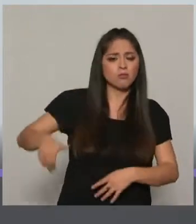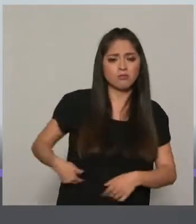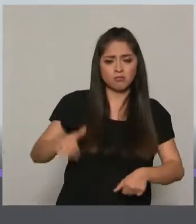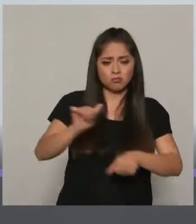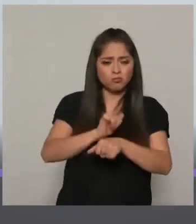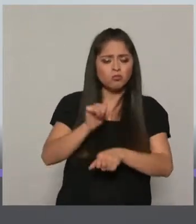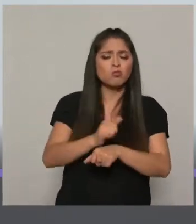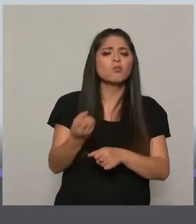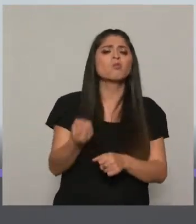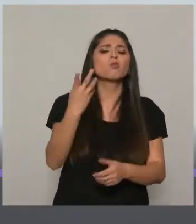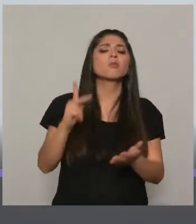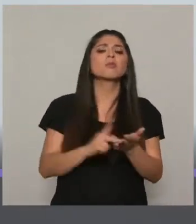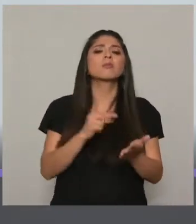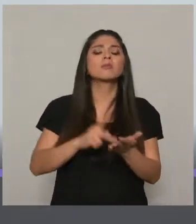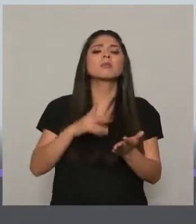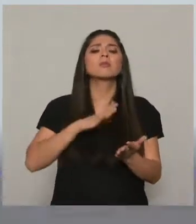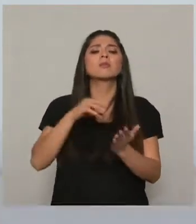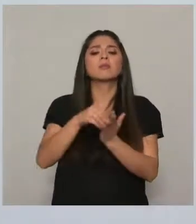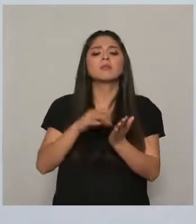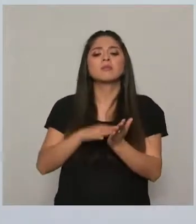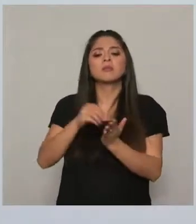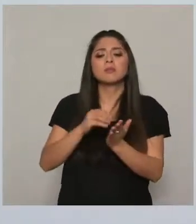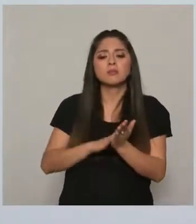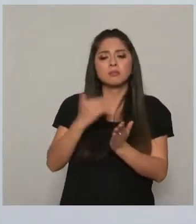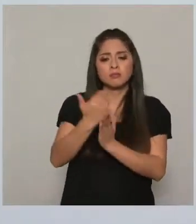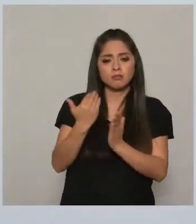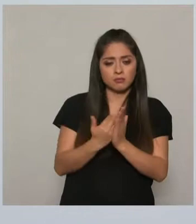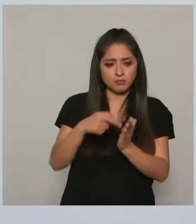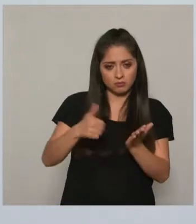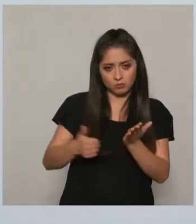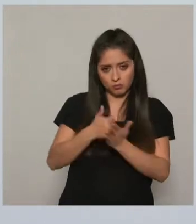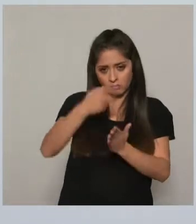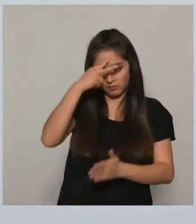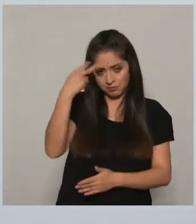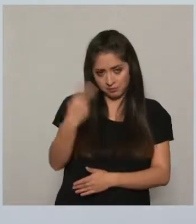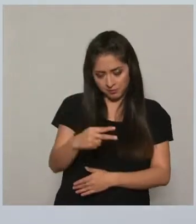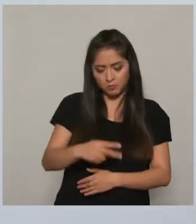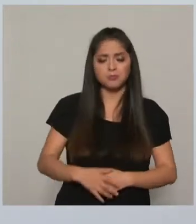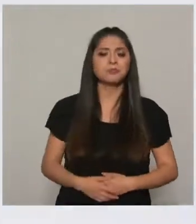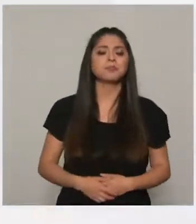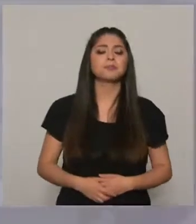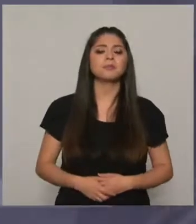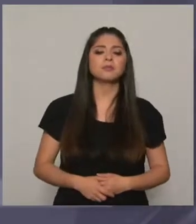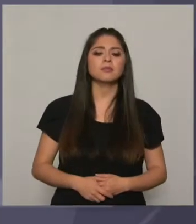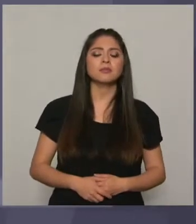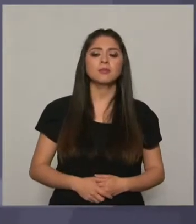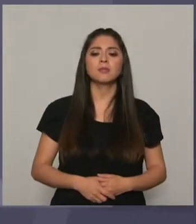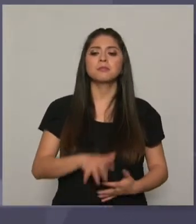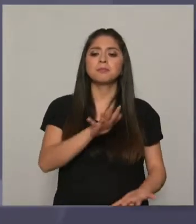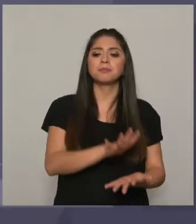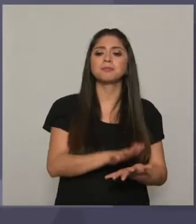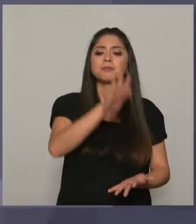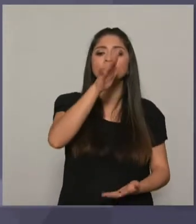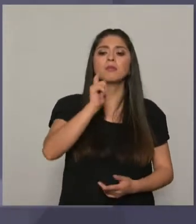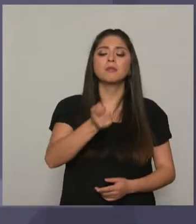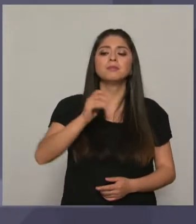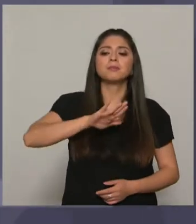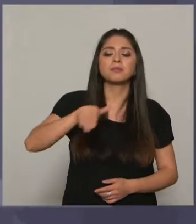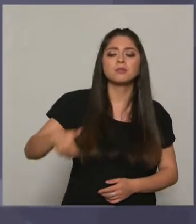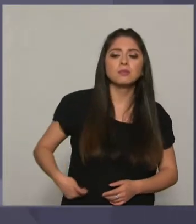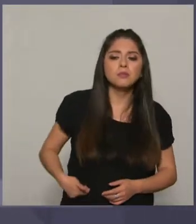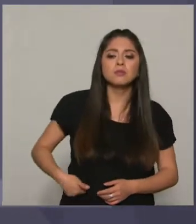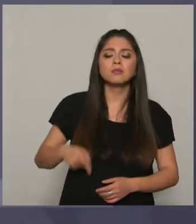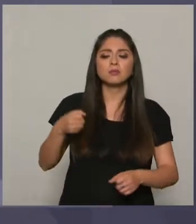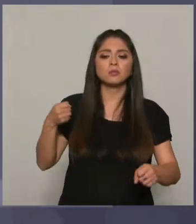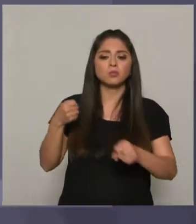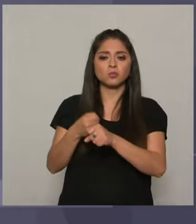de accidentes son los que se registran en la Ciudad de México, ¿no? Y tenemos, por ejemplo, que el mayor es el de accidente, que es un